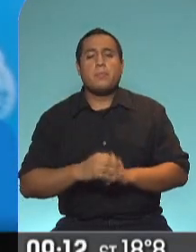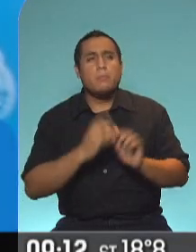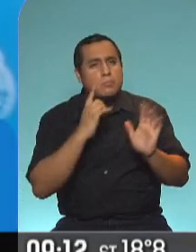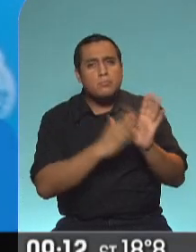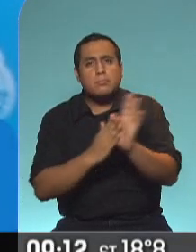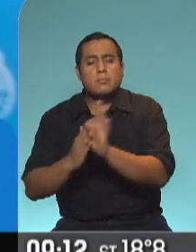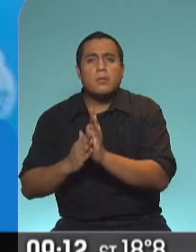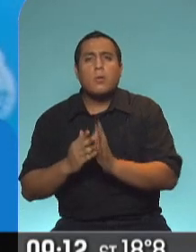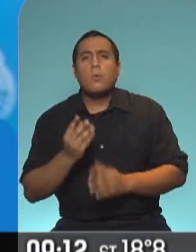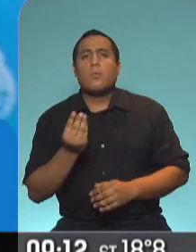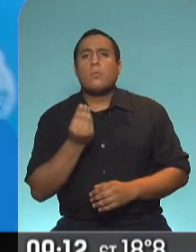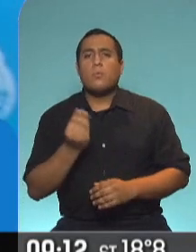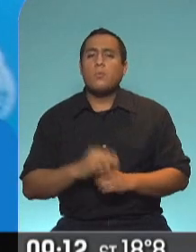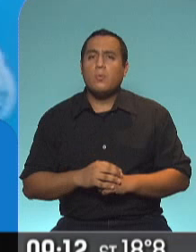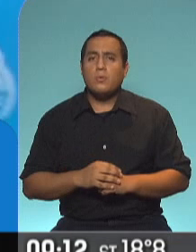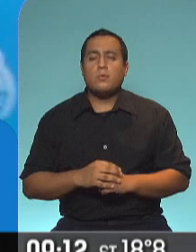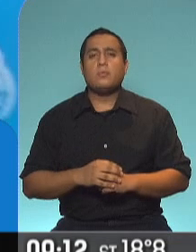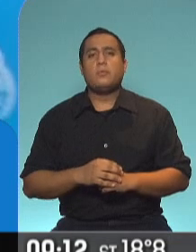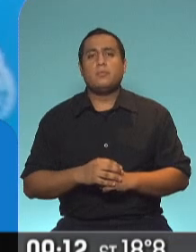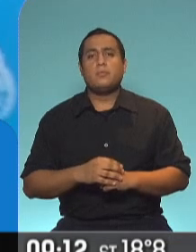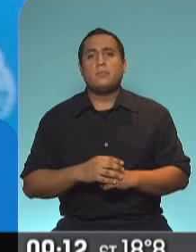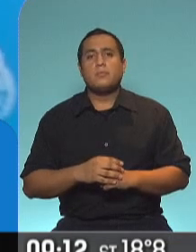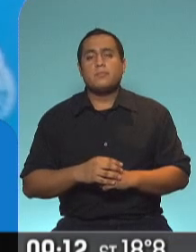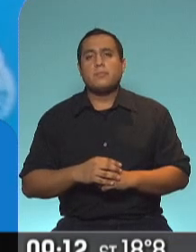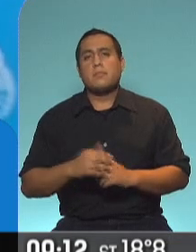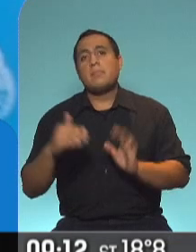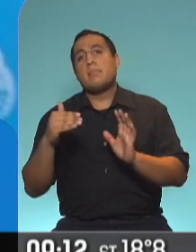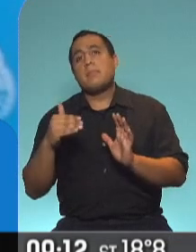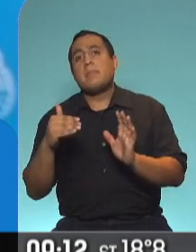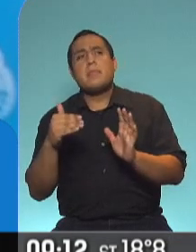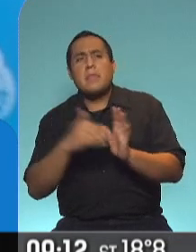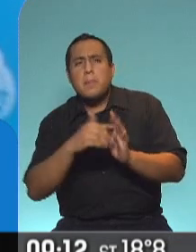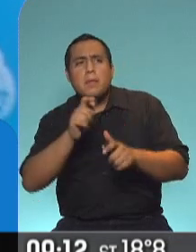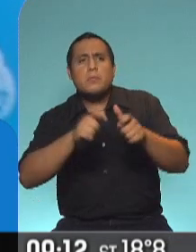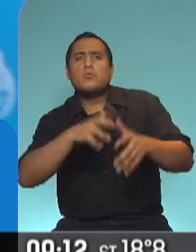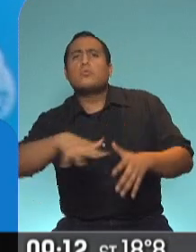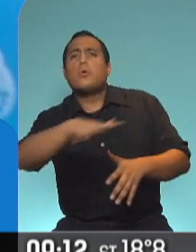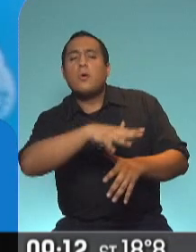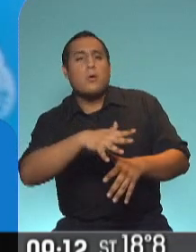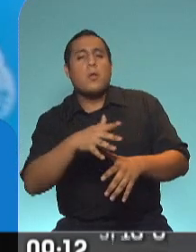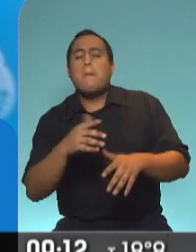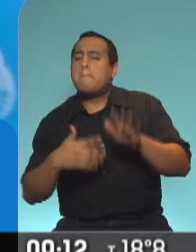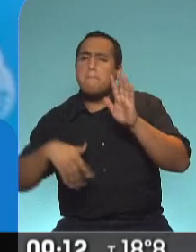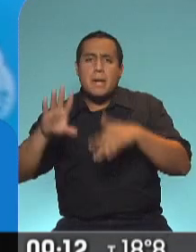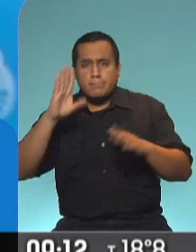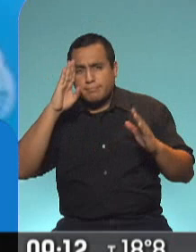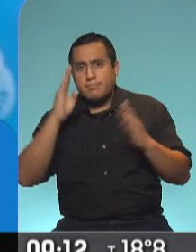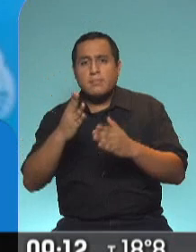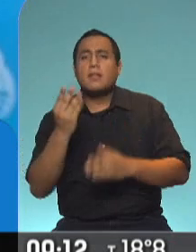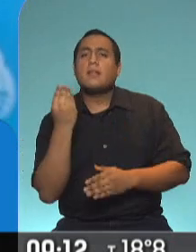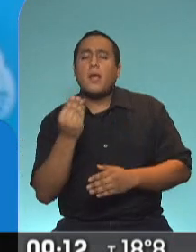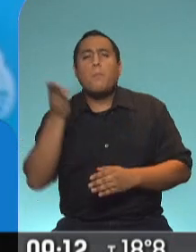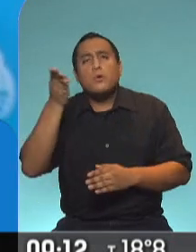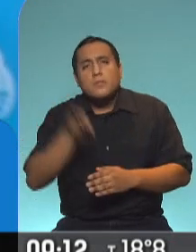no no se mide en eficiencia o efectividad en función de la cantidad de habitantes sino más fundamentalmente en relación al